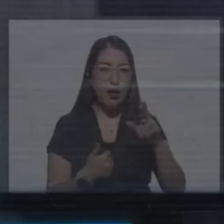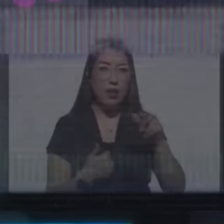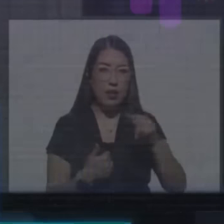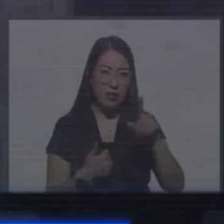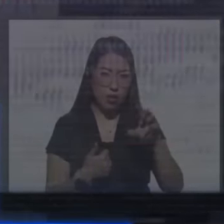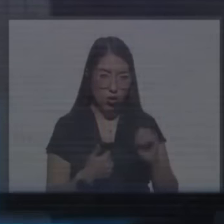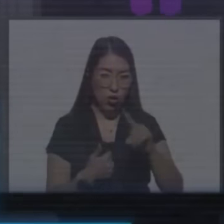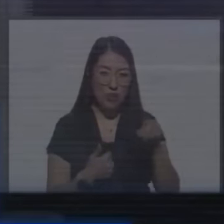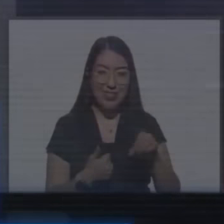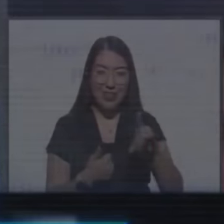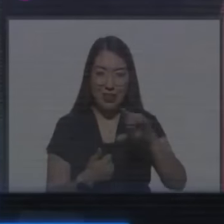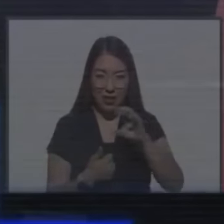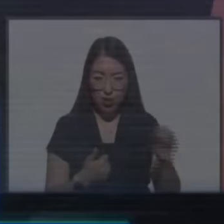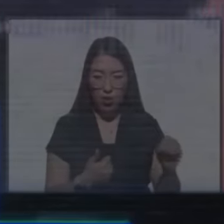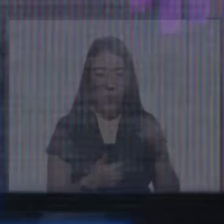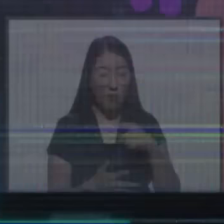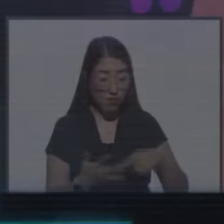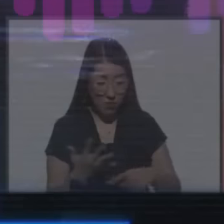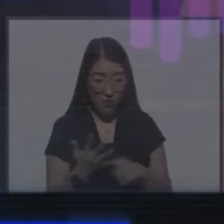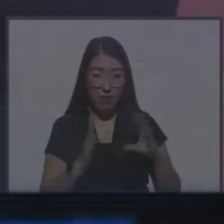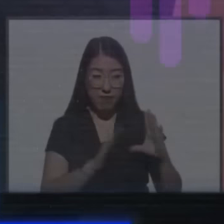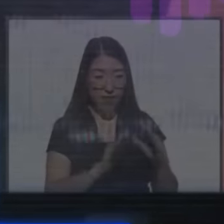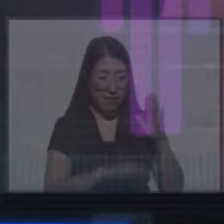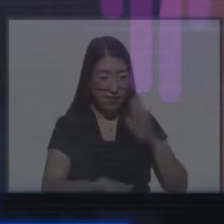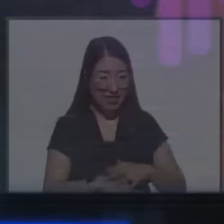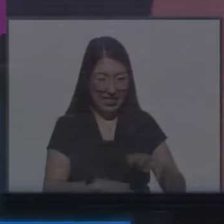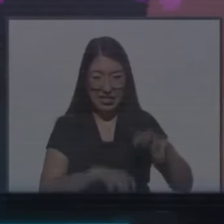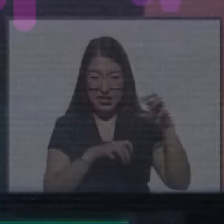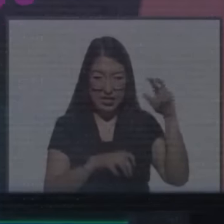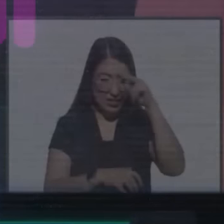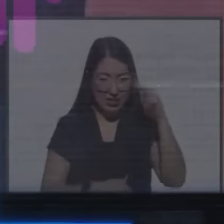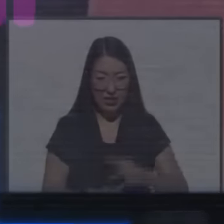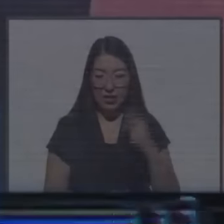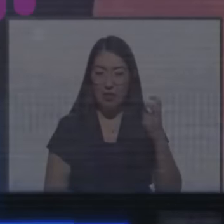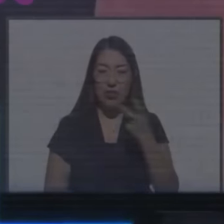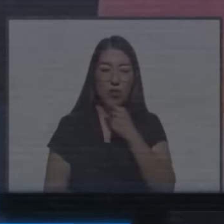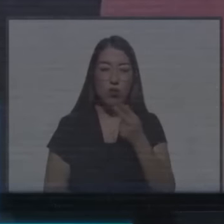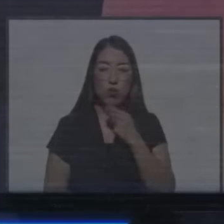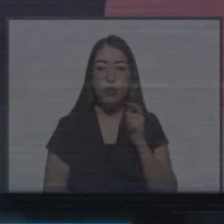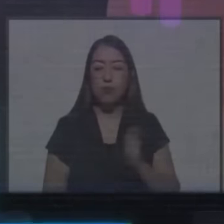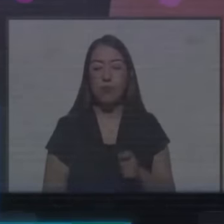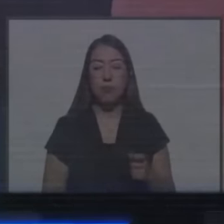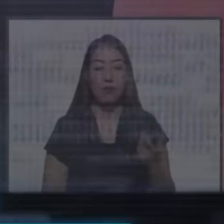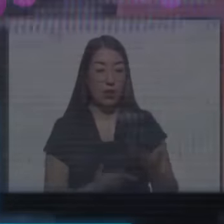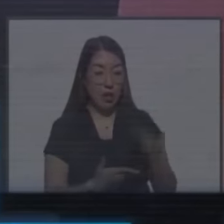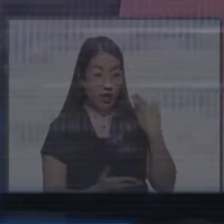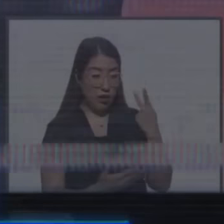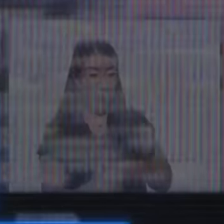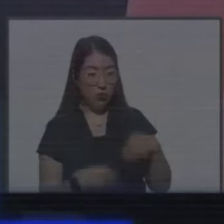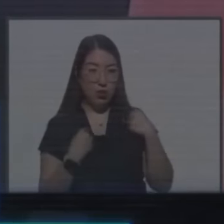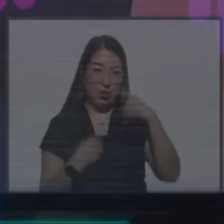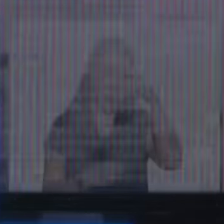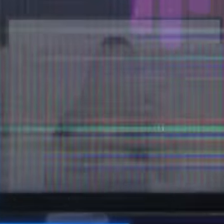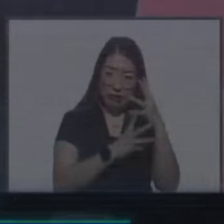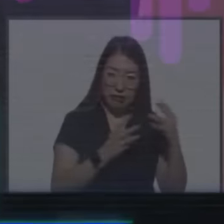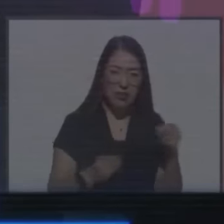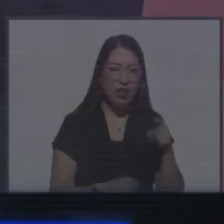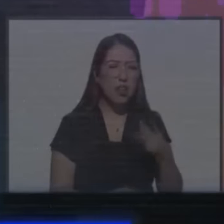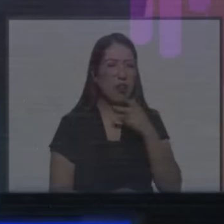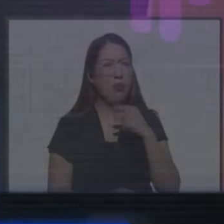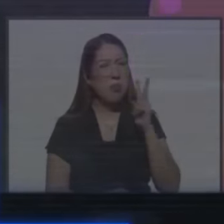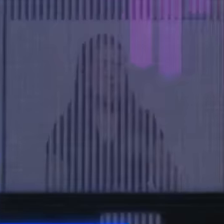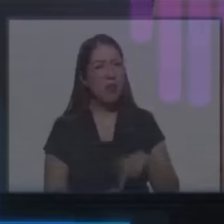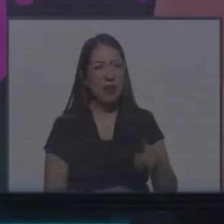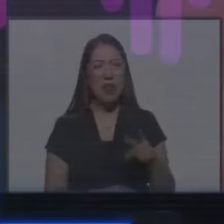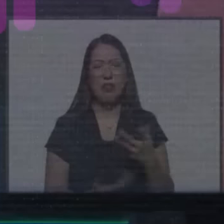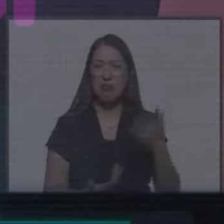Salinas lo convirtieron en un monstruo. Así que es una carta que olvida una realidad, toda la que él vivió. Él controlaba todas las bandas de secuestradores en